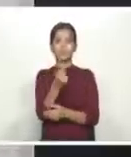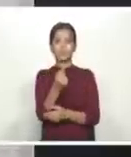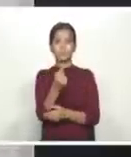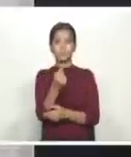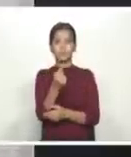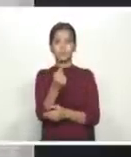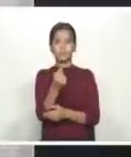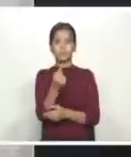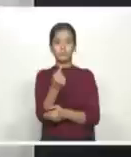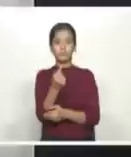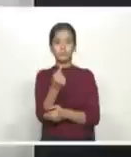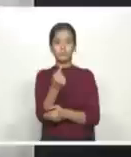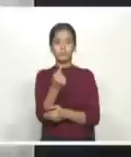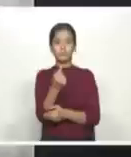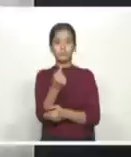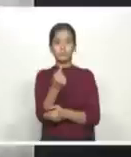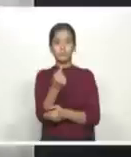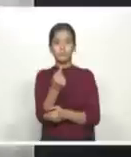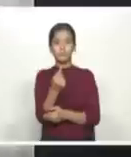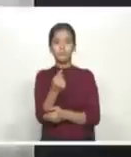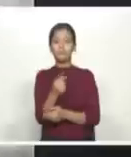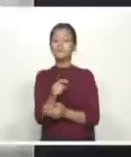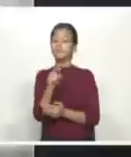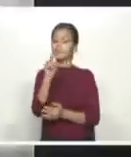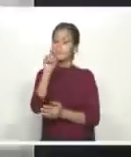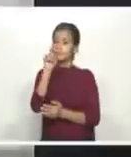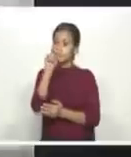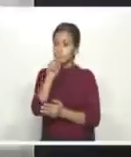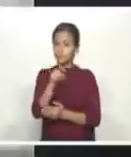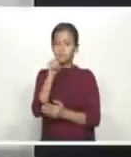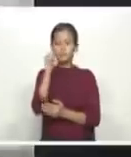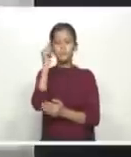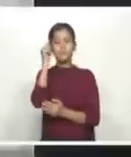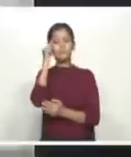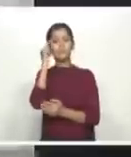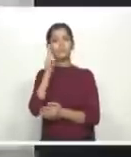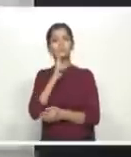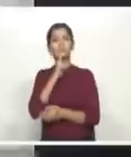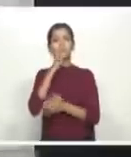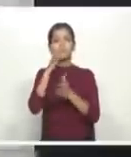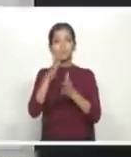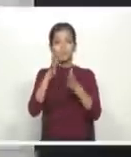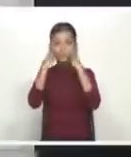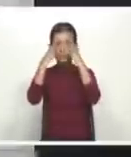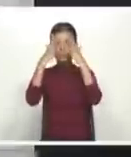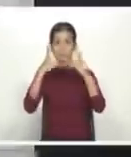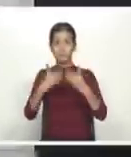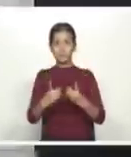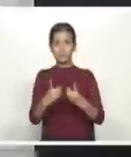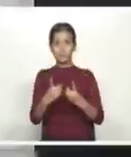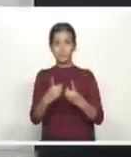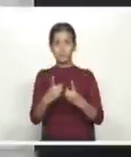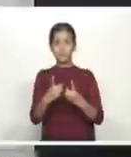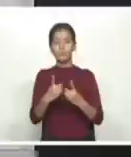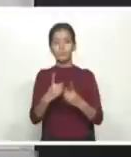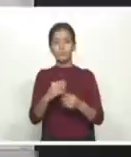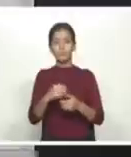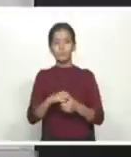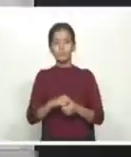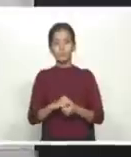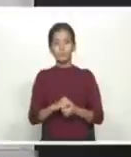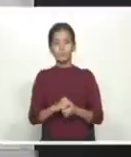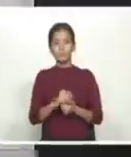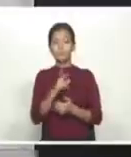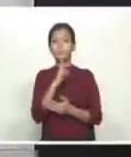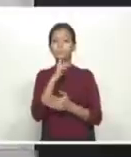este tiempo, hay que organizar el pueblo hondureño. La organización debe ser permanente, debe ser continua, porque un